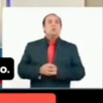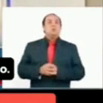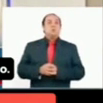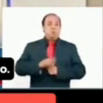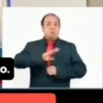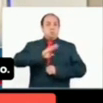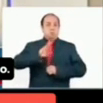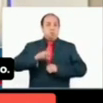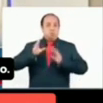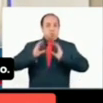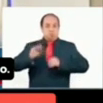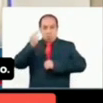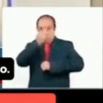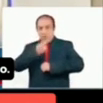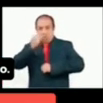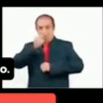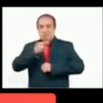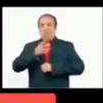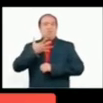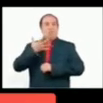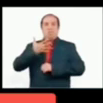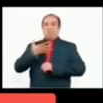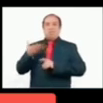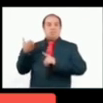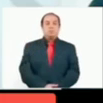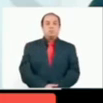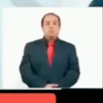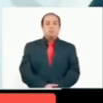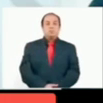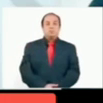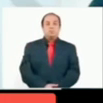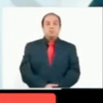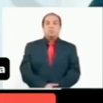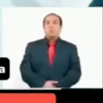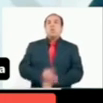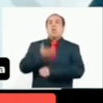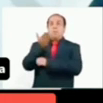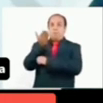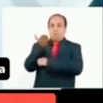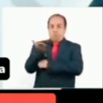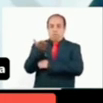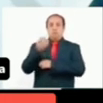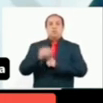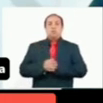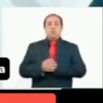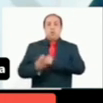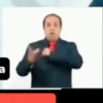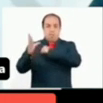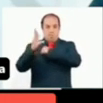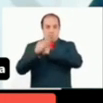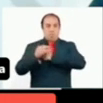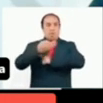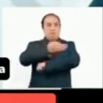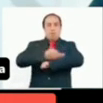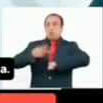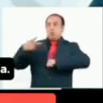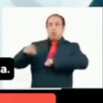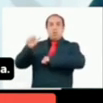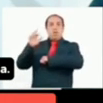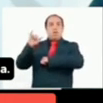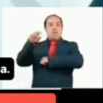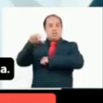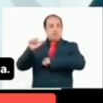no es coincidente con un feminicidio. A petición y con el consentimiento de la familia de